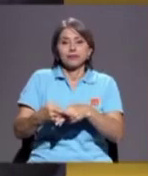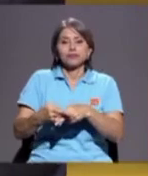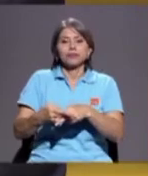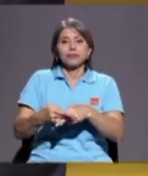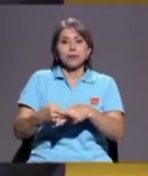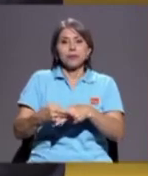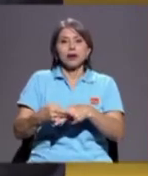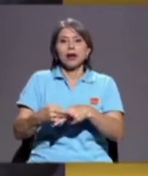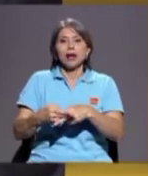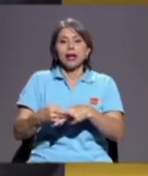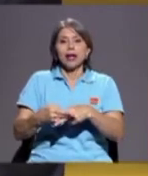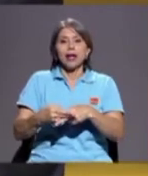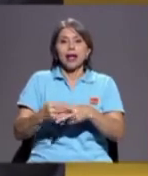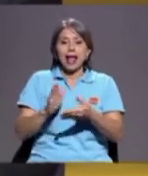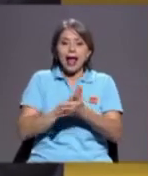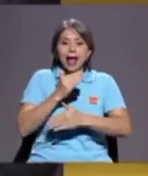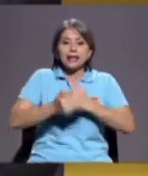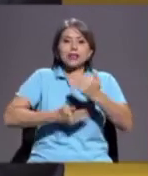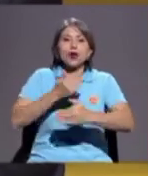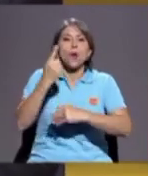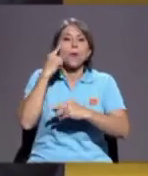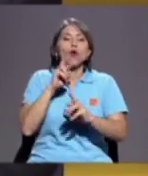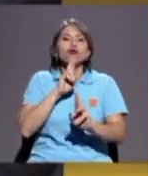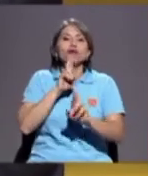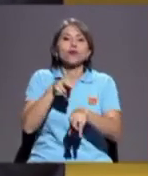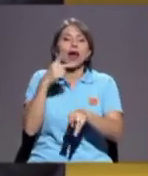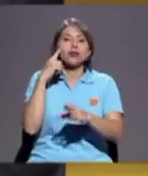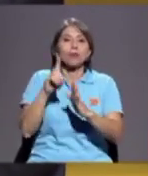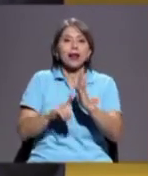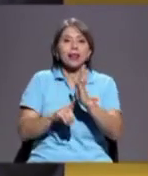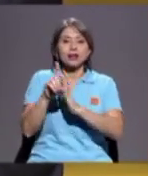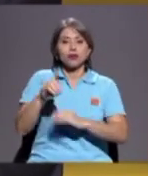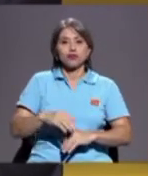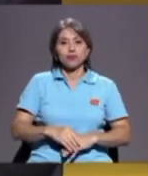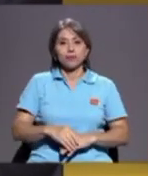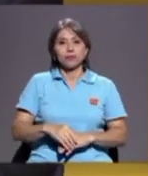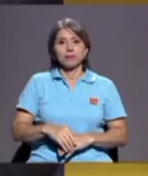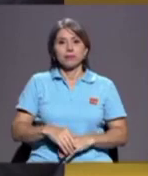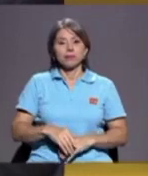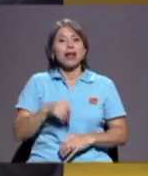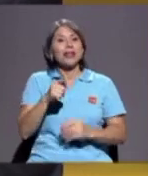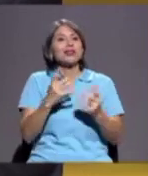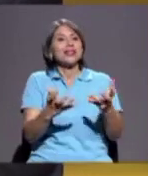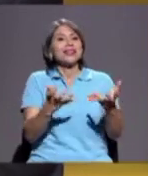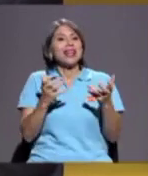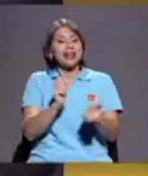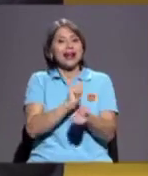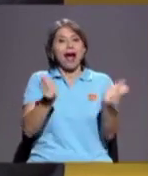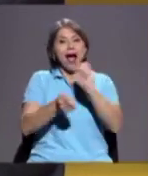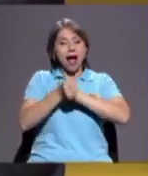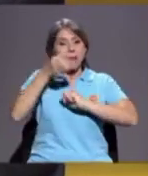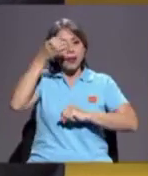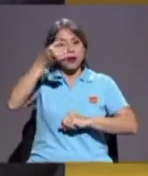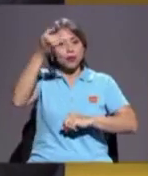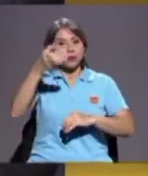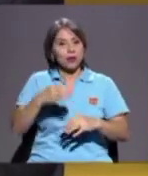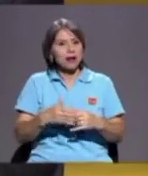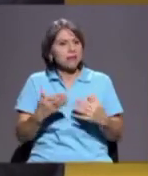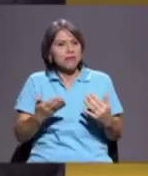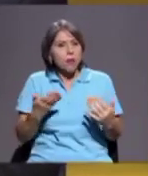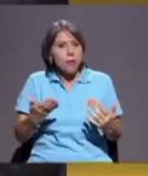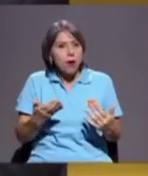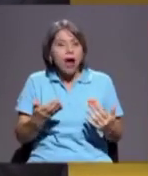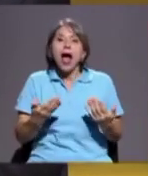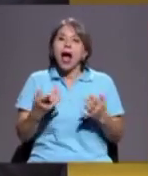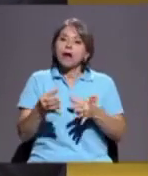se llama gestión por resultados para el desarrollo. Entonces lo que se quiere hacer es cambiar la cultura, en el sentido de que la